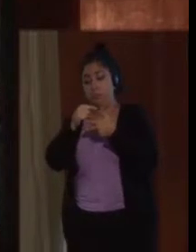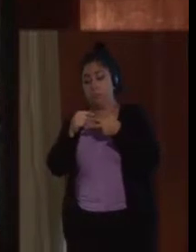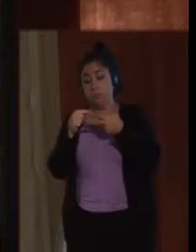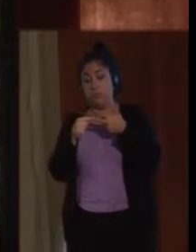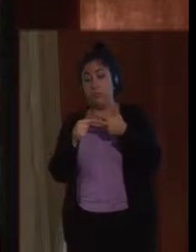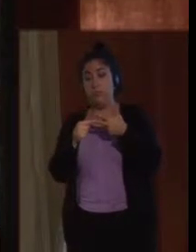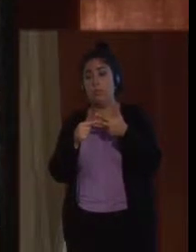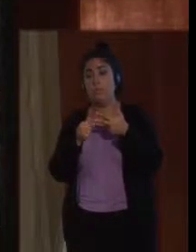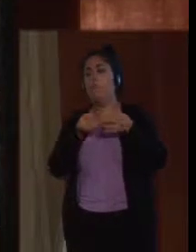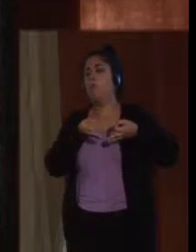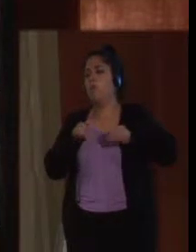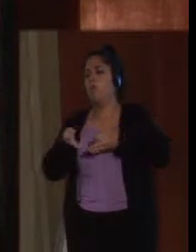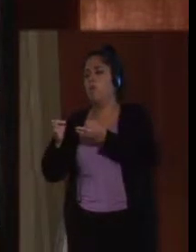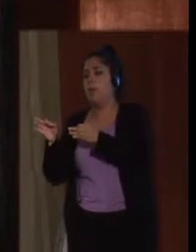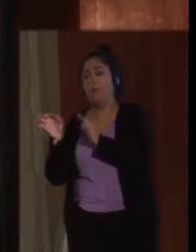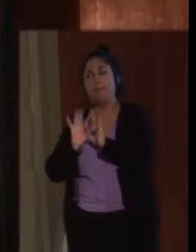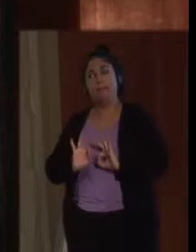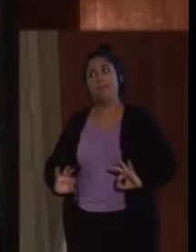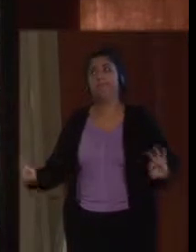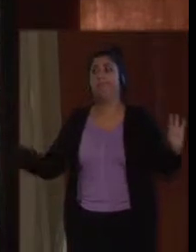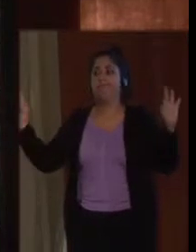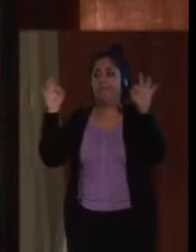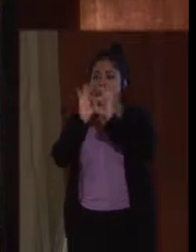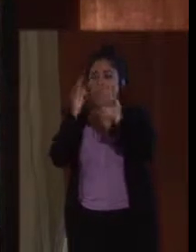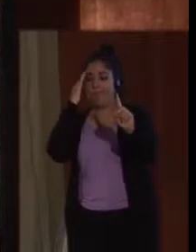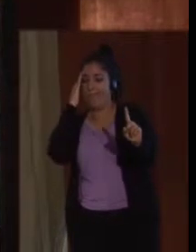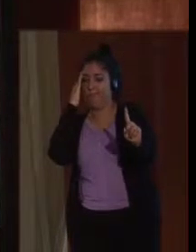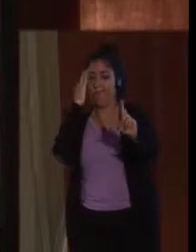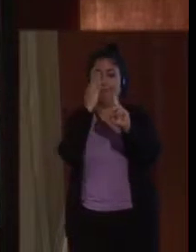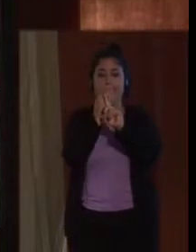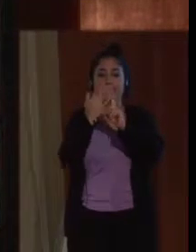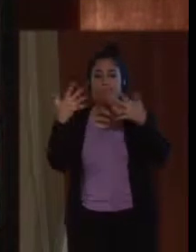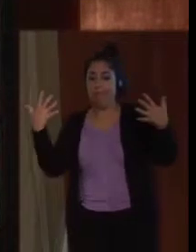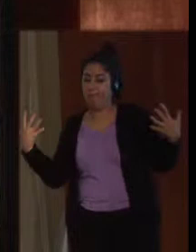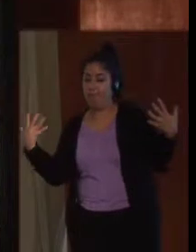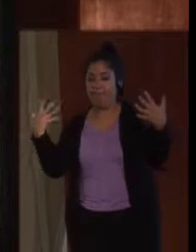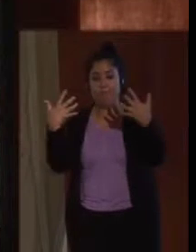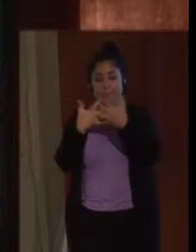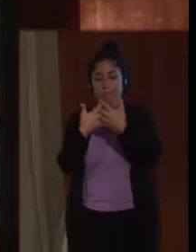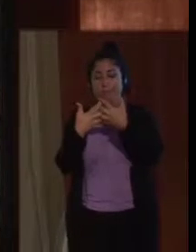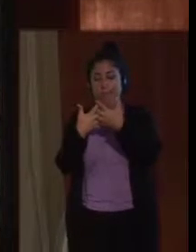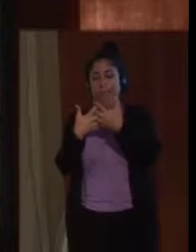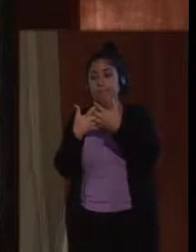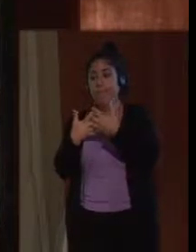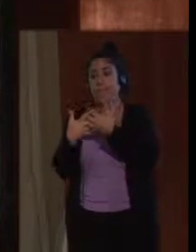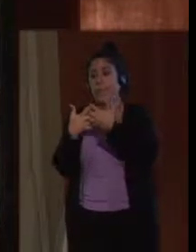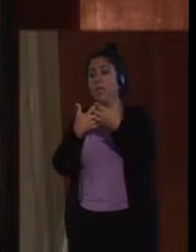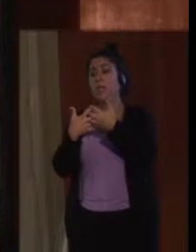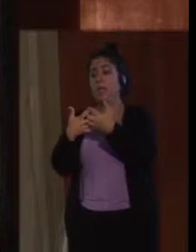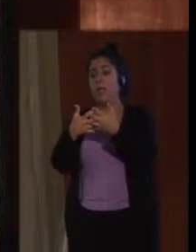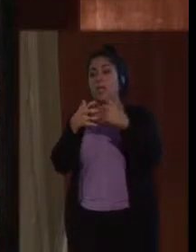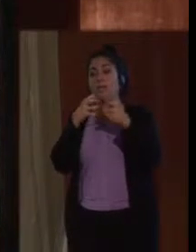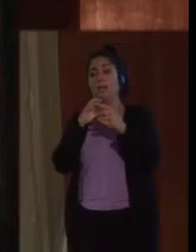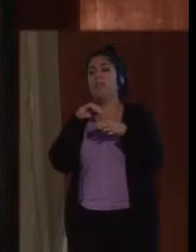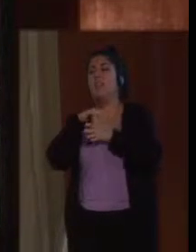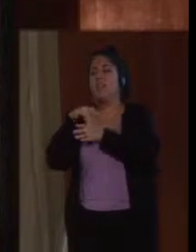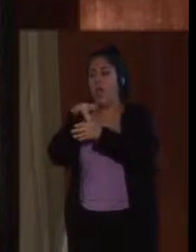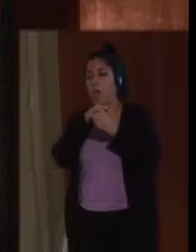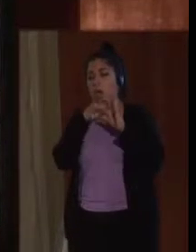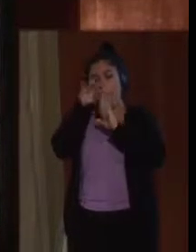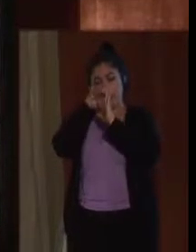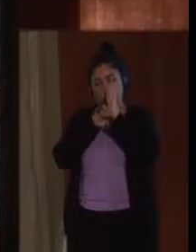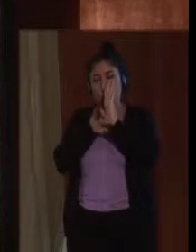climático en la inversión pública. Pero esos 3 procesos se sientan